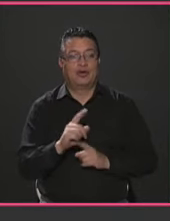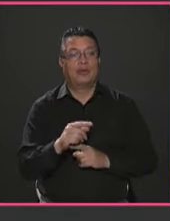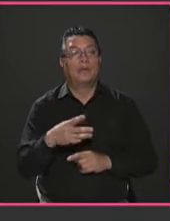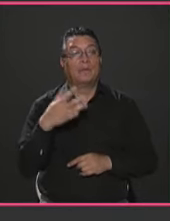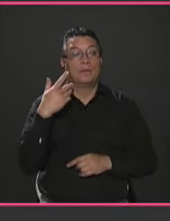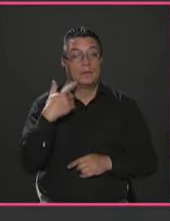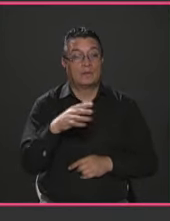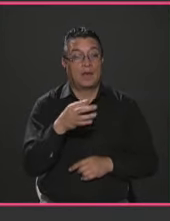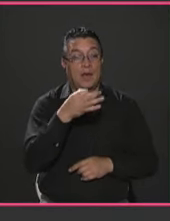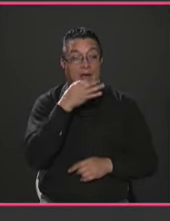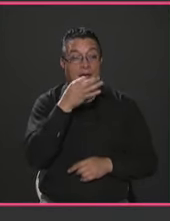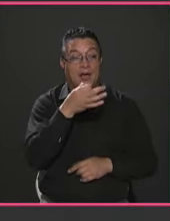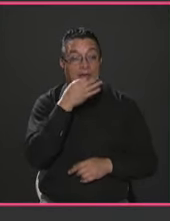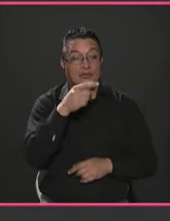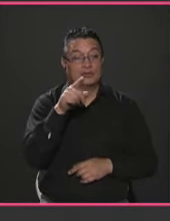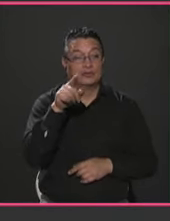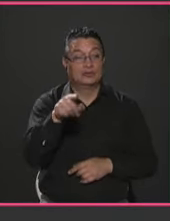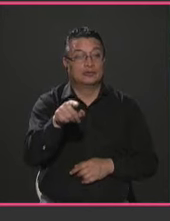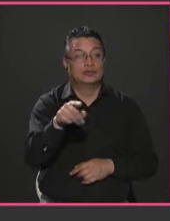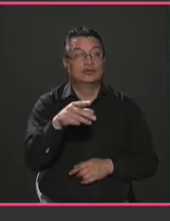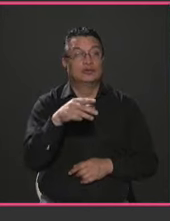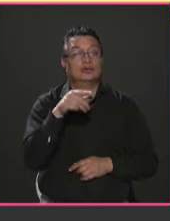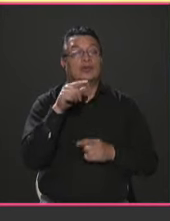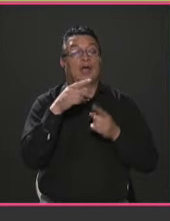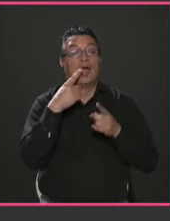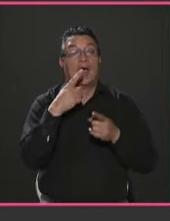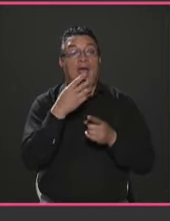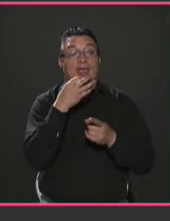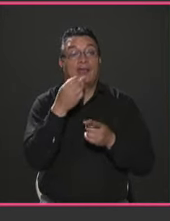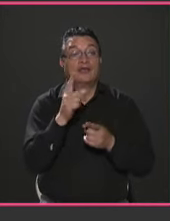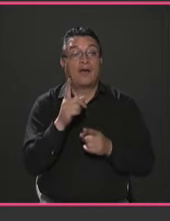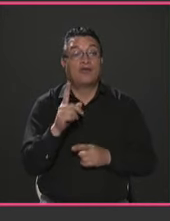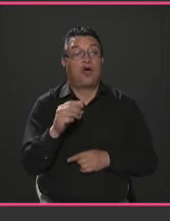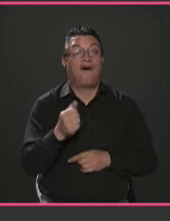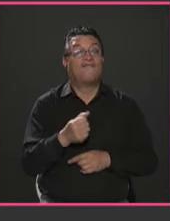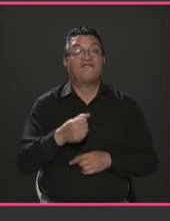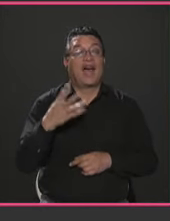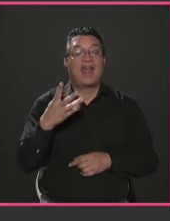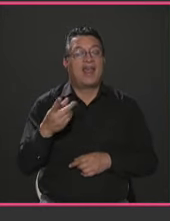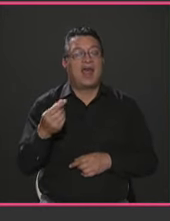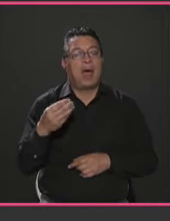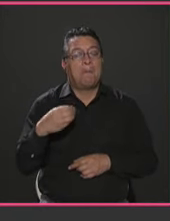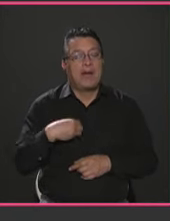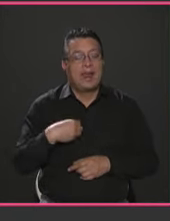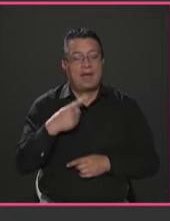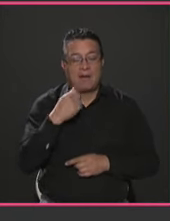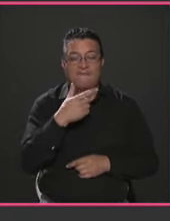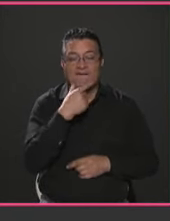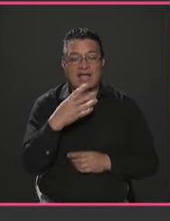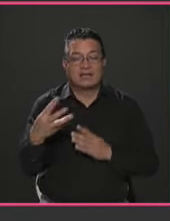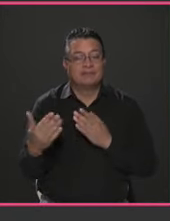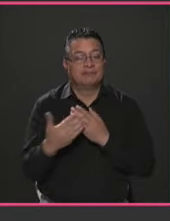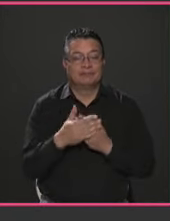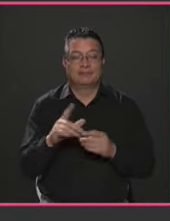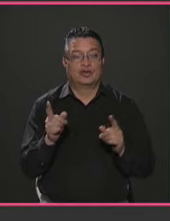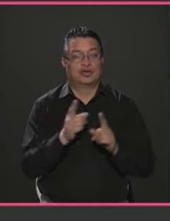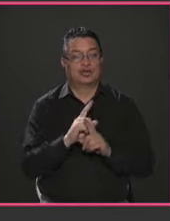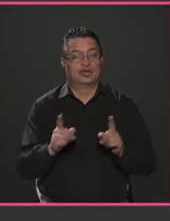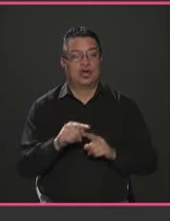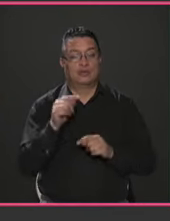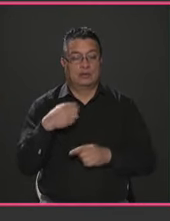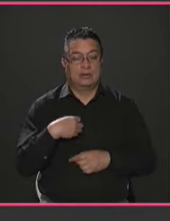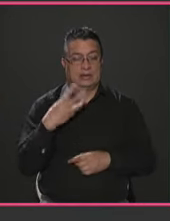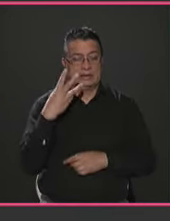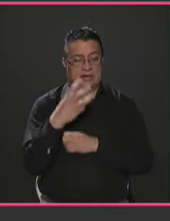Como theod rosevelt dijo nada que vale la pena tener llega de manera fácil así que pasé TR años en el campo